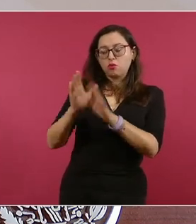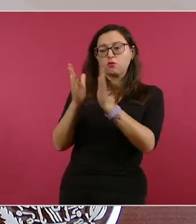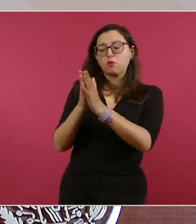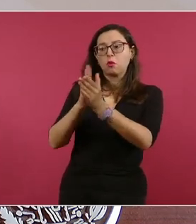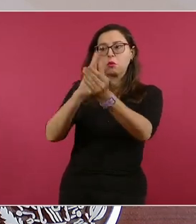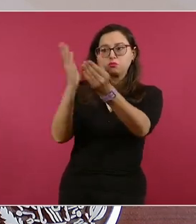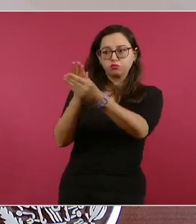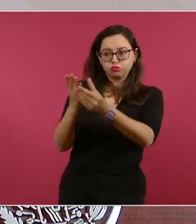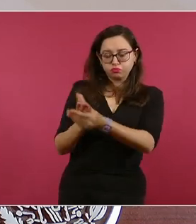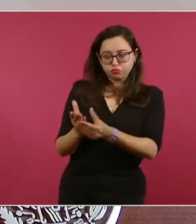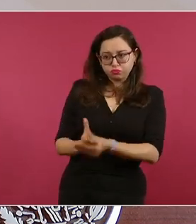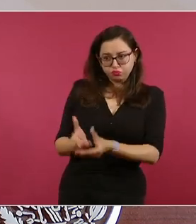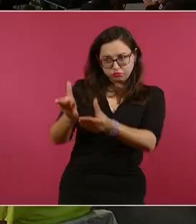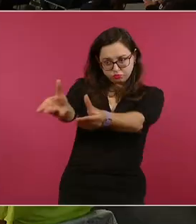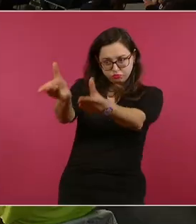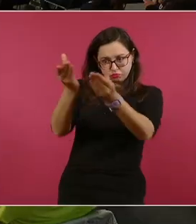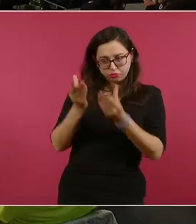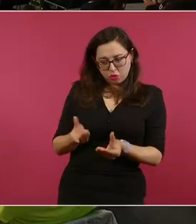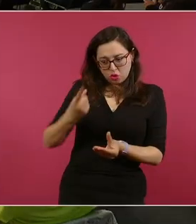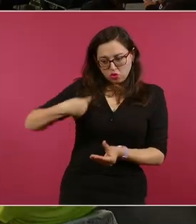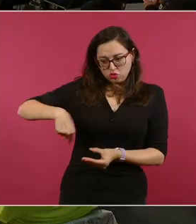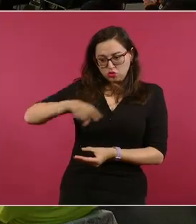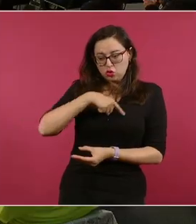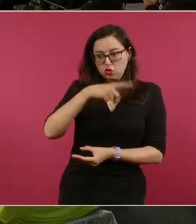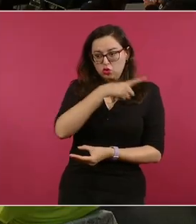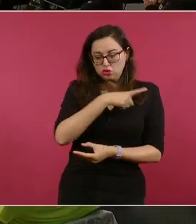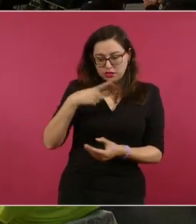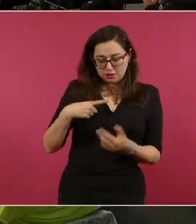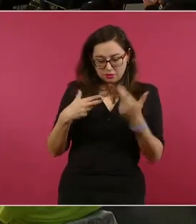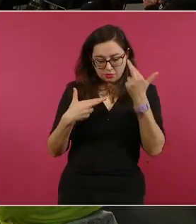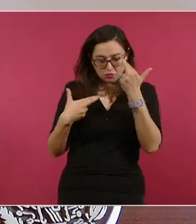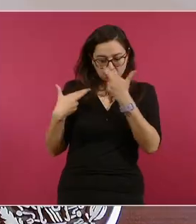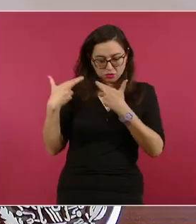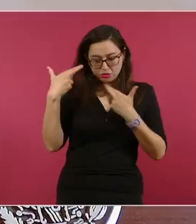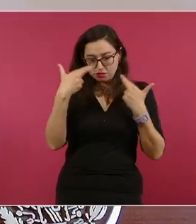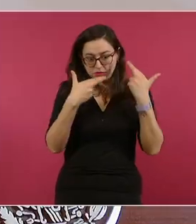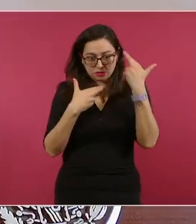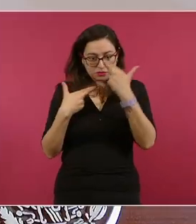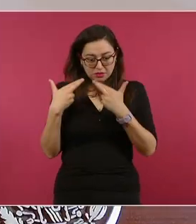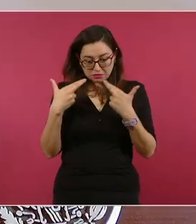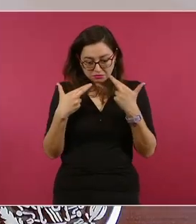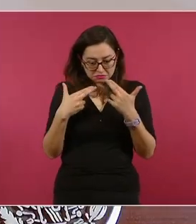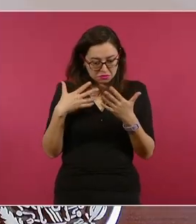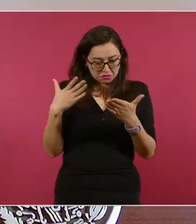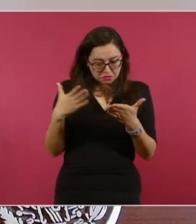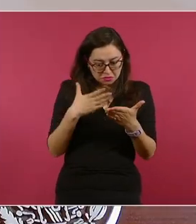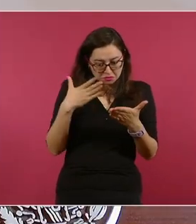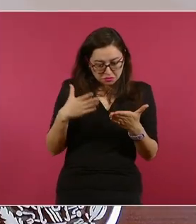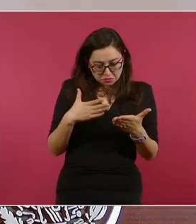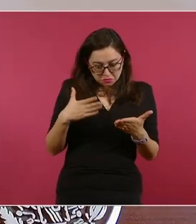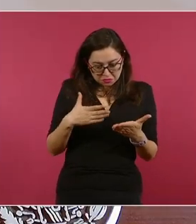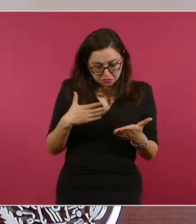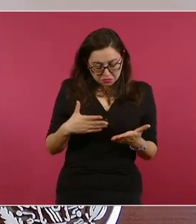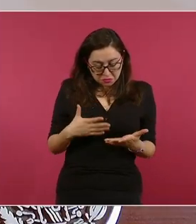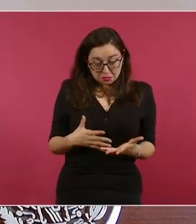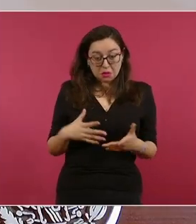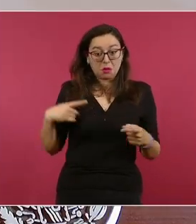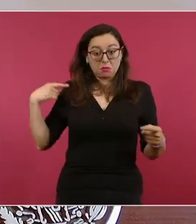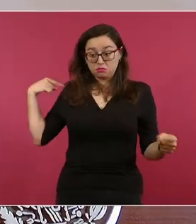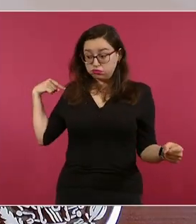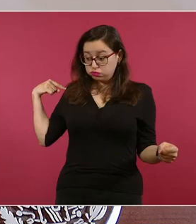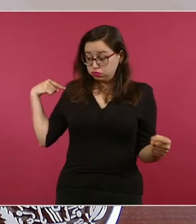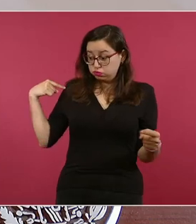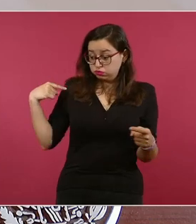ido conduciendo este proceso. Y el asilo solamente se le otorgó el 4 de abril. Y quiero decir que además nuestra embajada